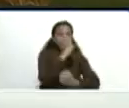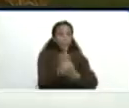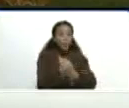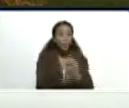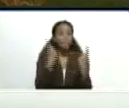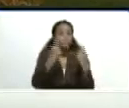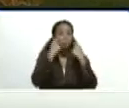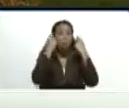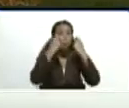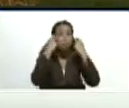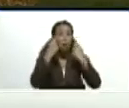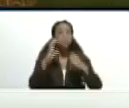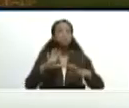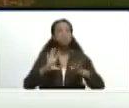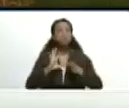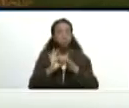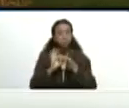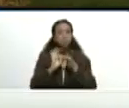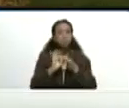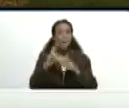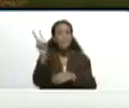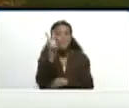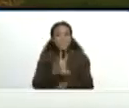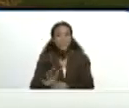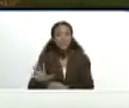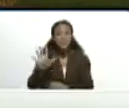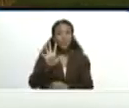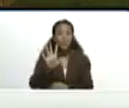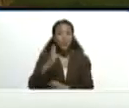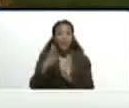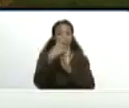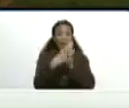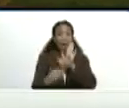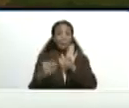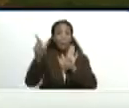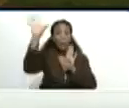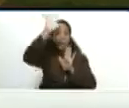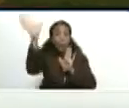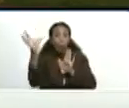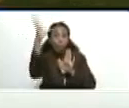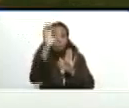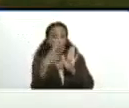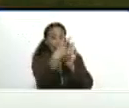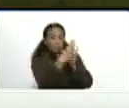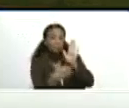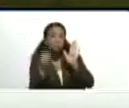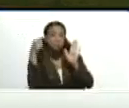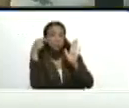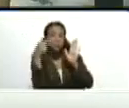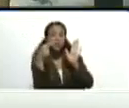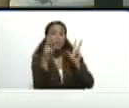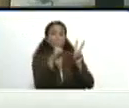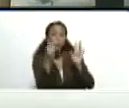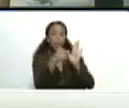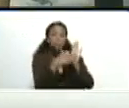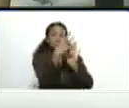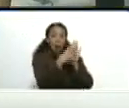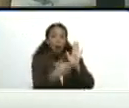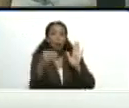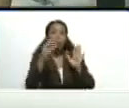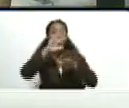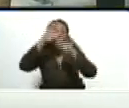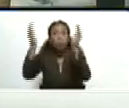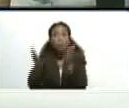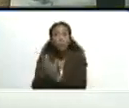popular podemos todo. Venezuela, ejemplo en el mundo. Ejemplo en el mundo, para seguir